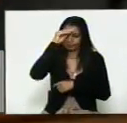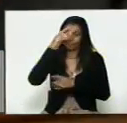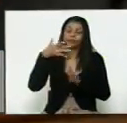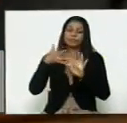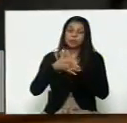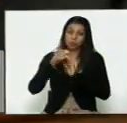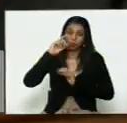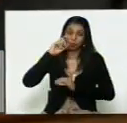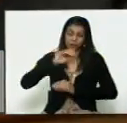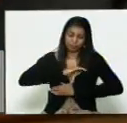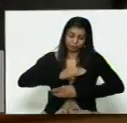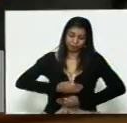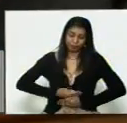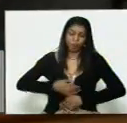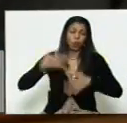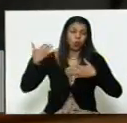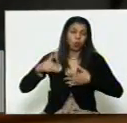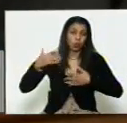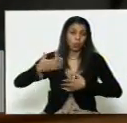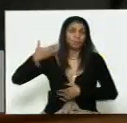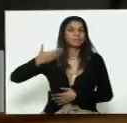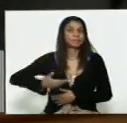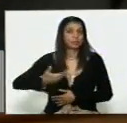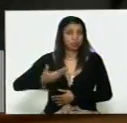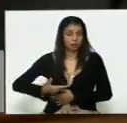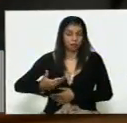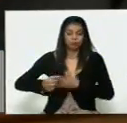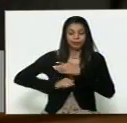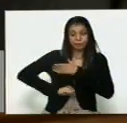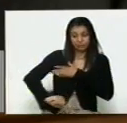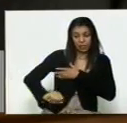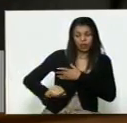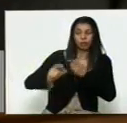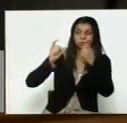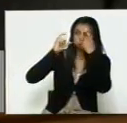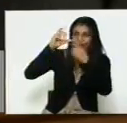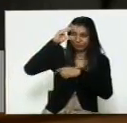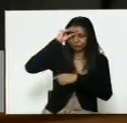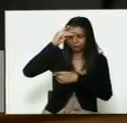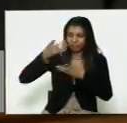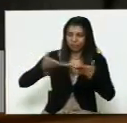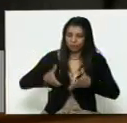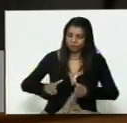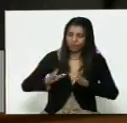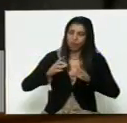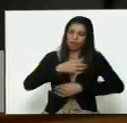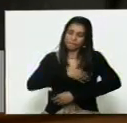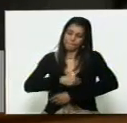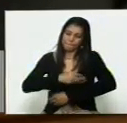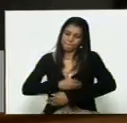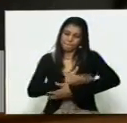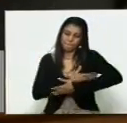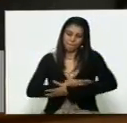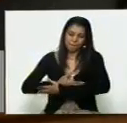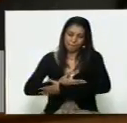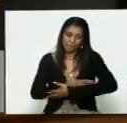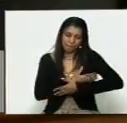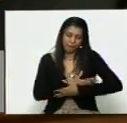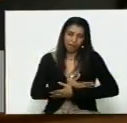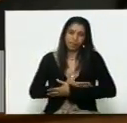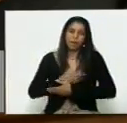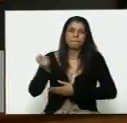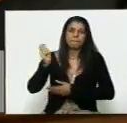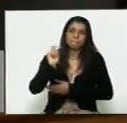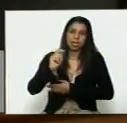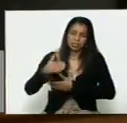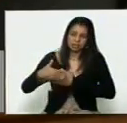maternidad y paternidad, el trabajo de parto, el parto, la lactancia materna y los primeros meses